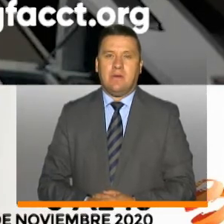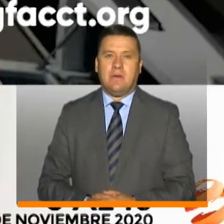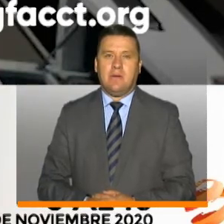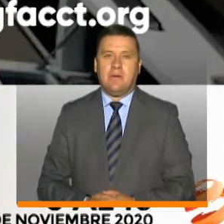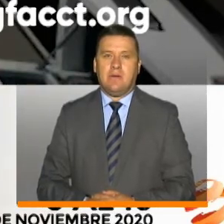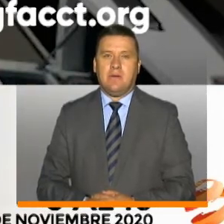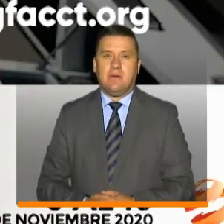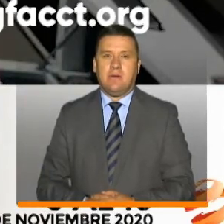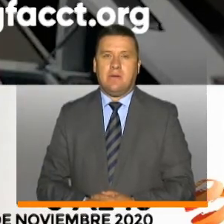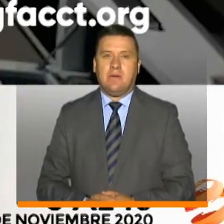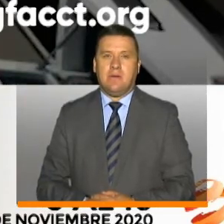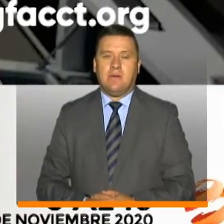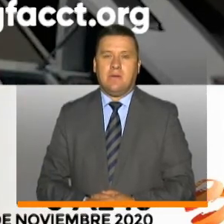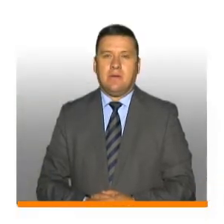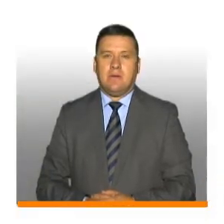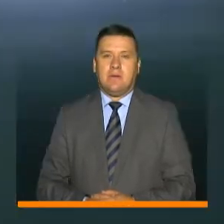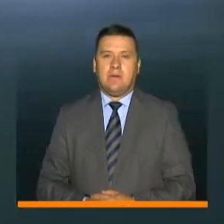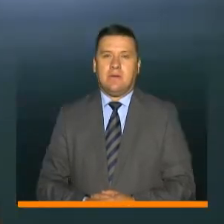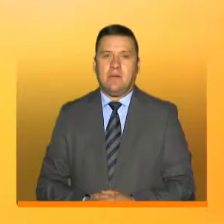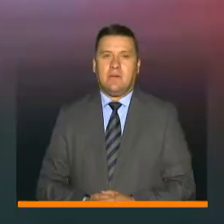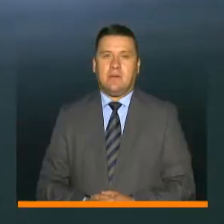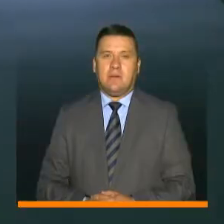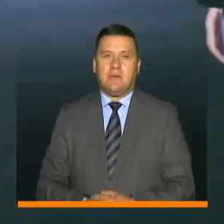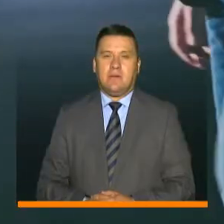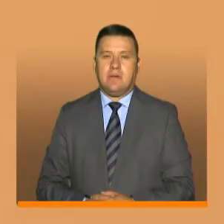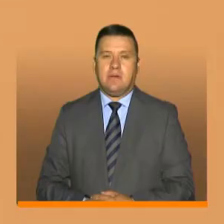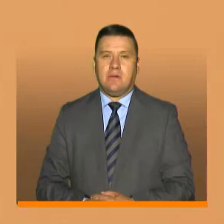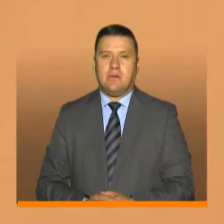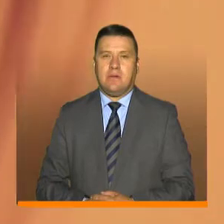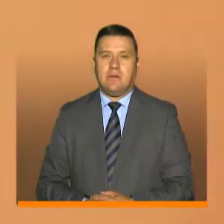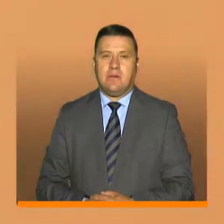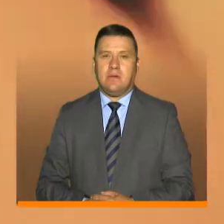www.gfac.org, and then I'll see you there.